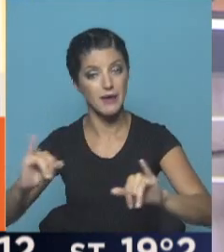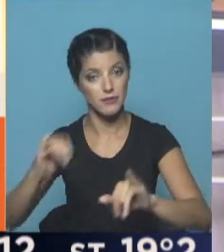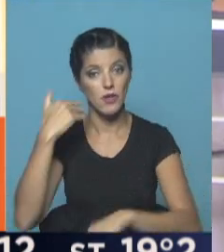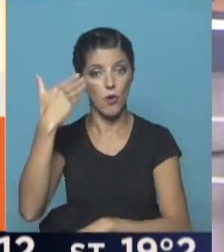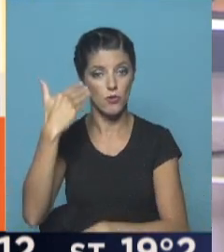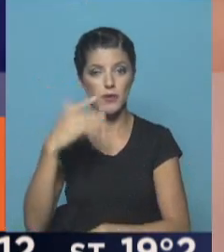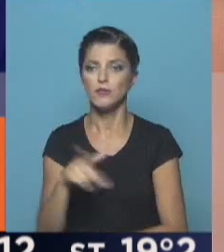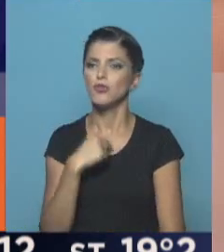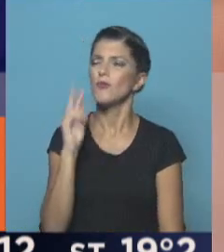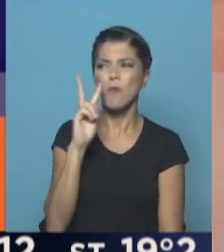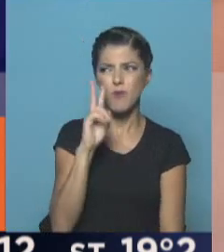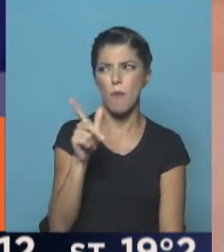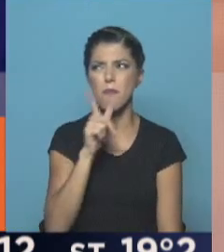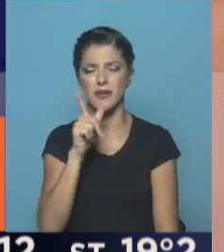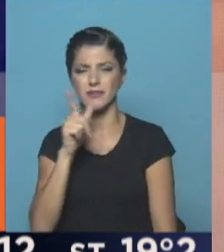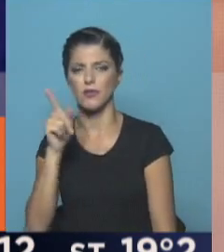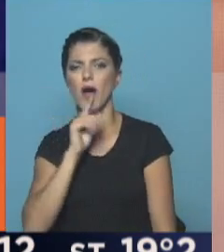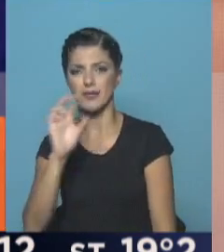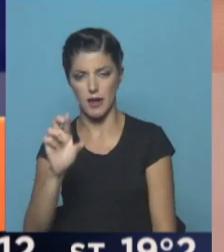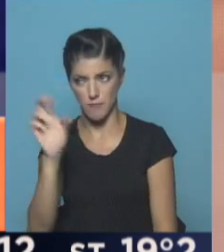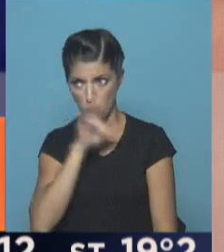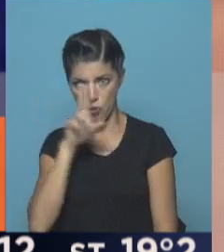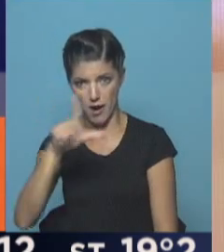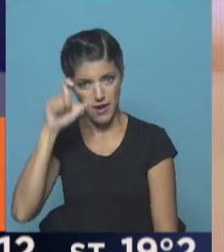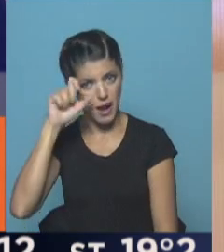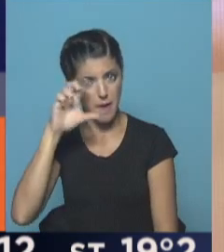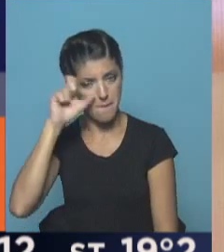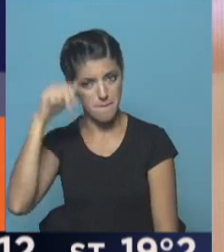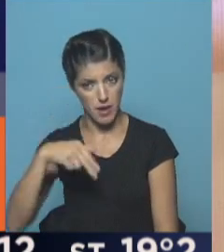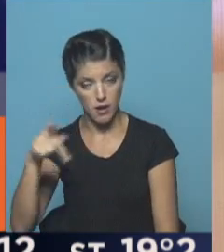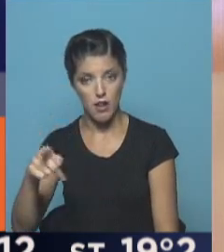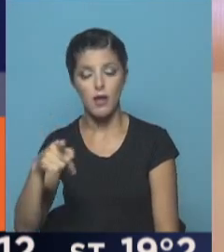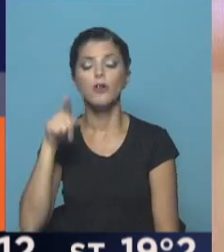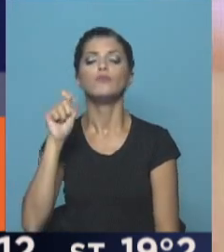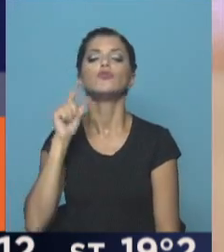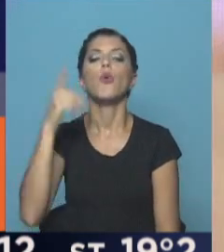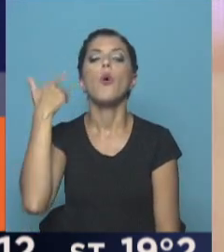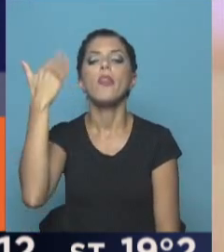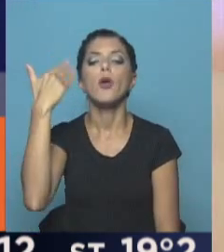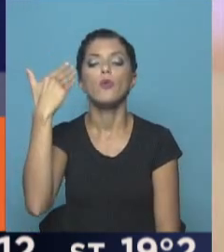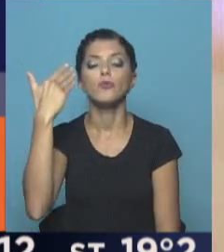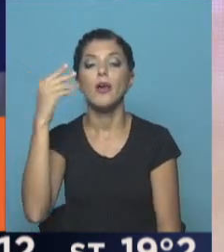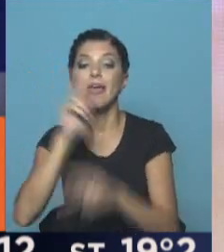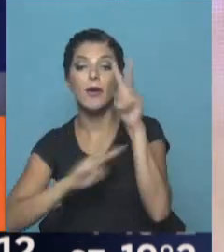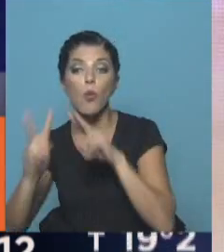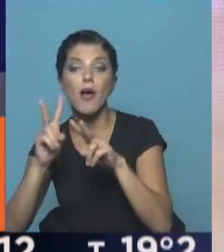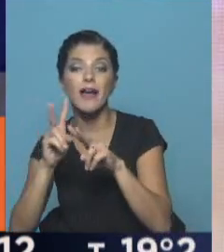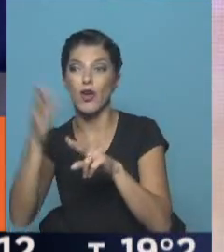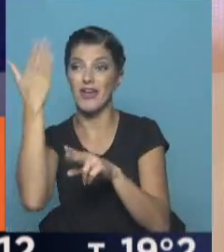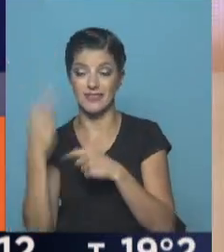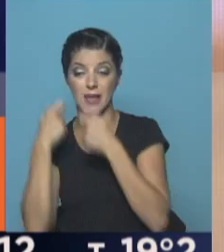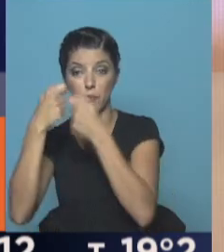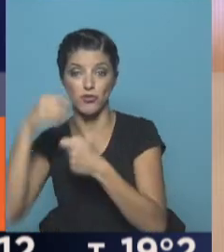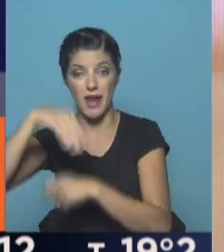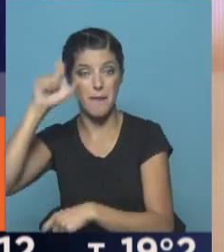lo veo tan parecido a Trump, el discurso de Marine Le Pen. Al contrario, tiene un discurso, en todo caso, que trata de captar ese voto Mélenchon. Habla de las